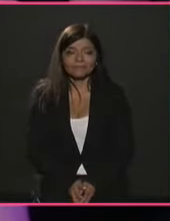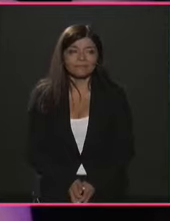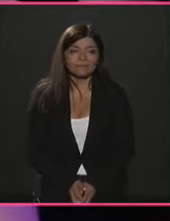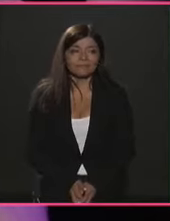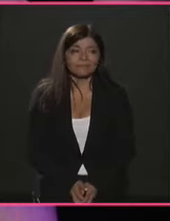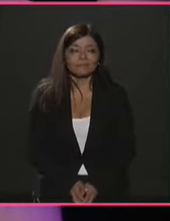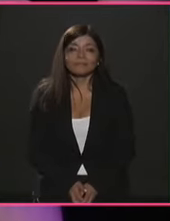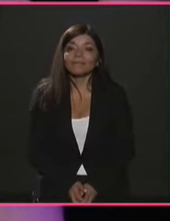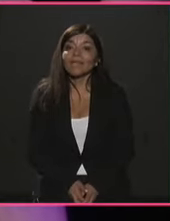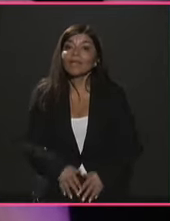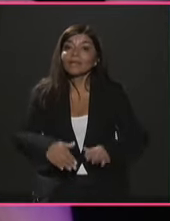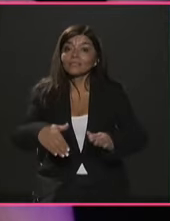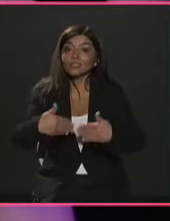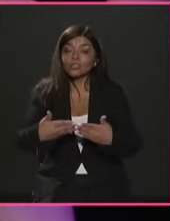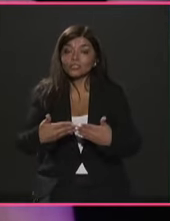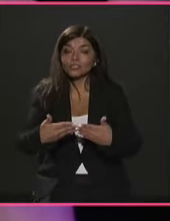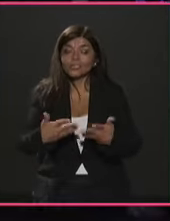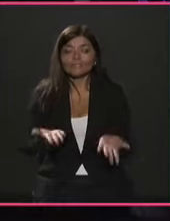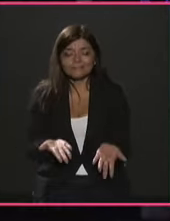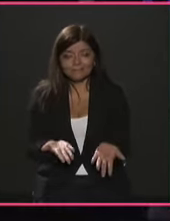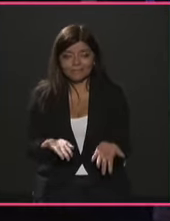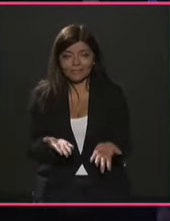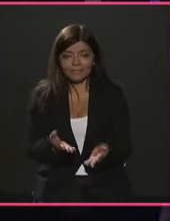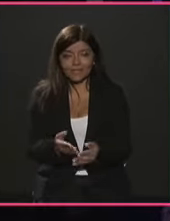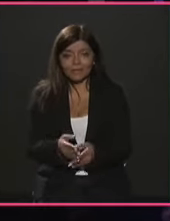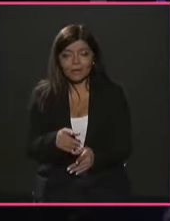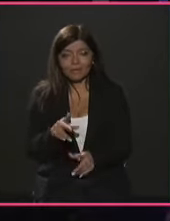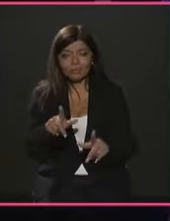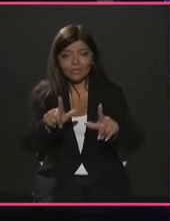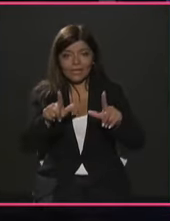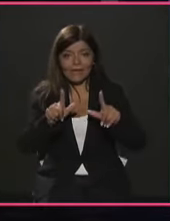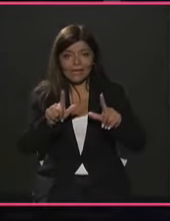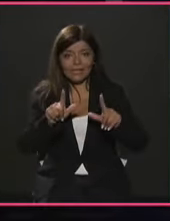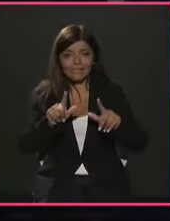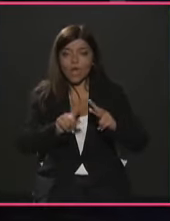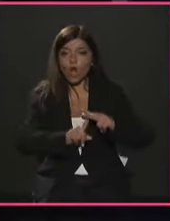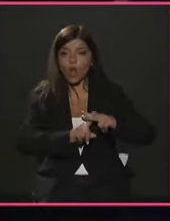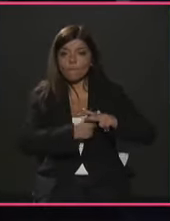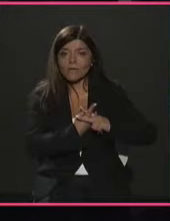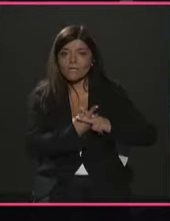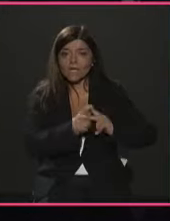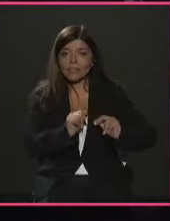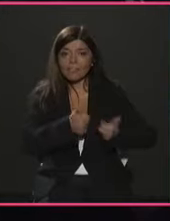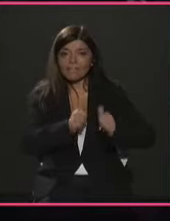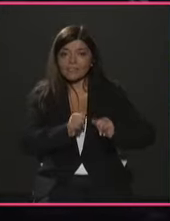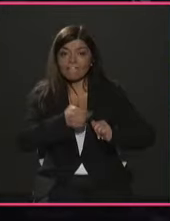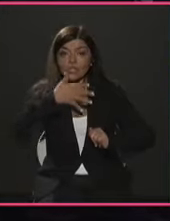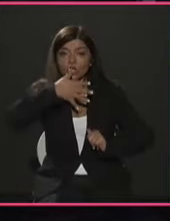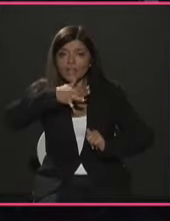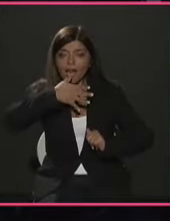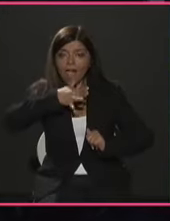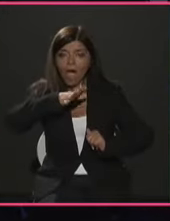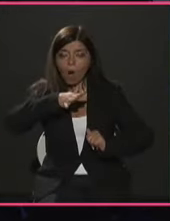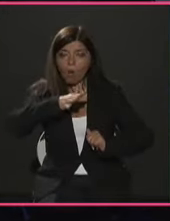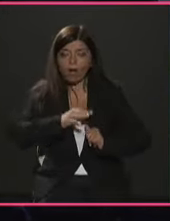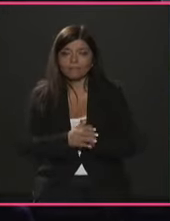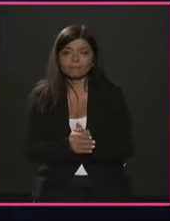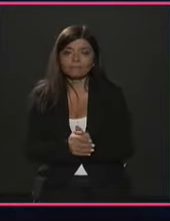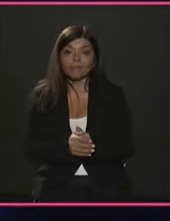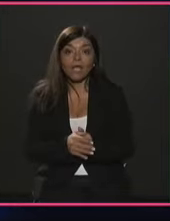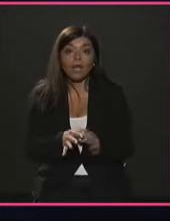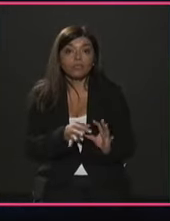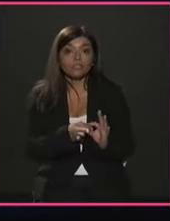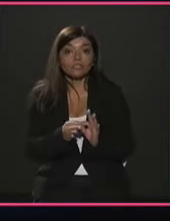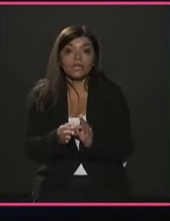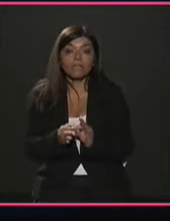Yes Bueno entonces estaremos e resaltando los los principales desafíos del agua y lo que